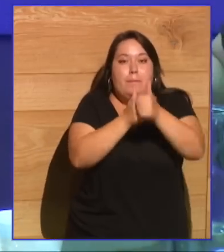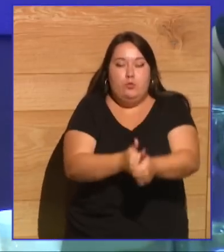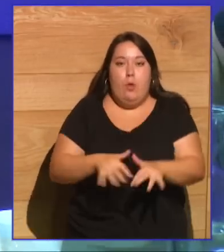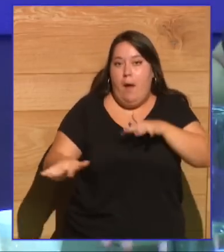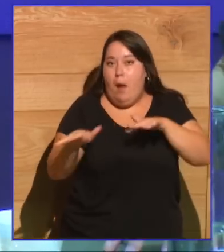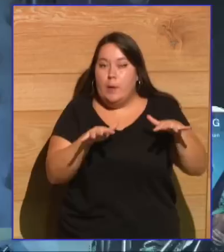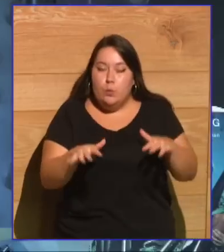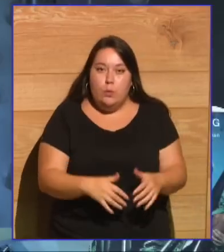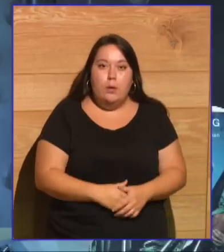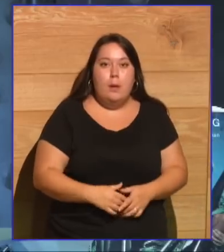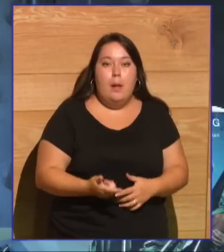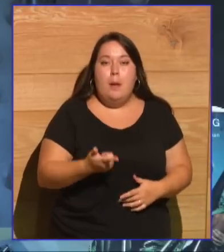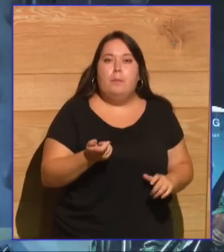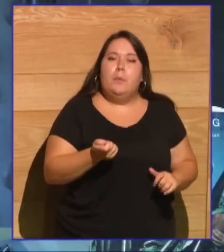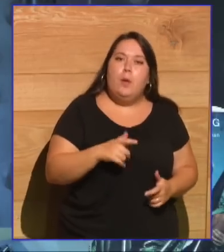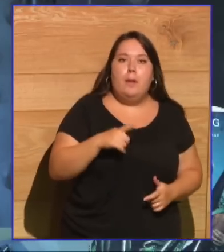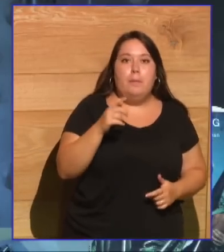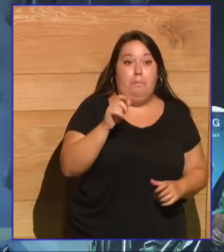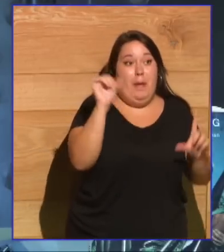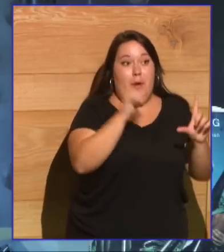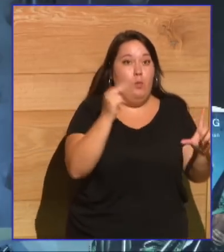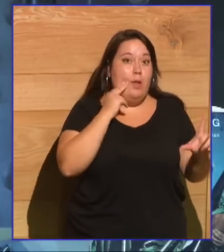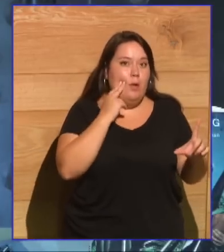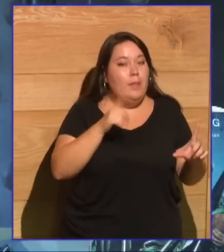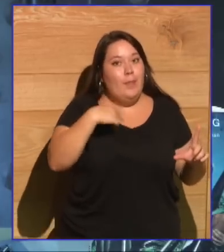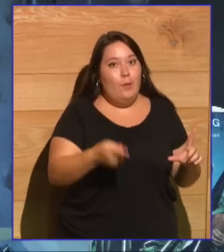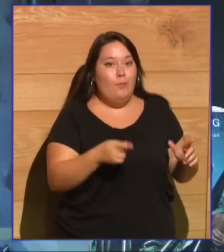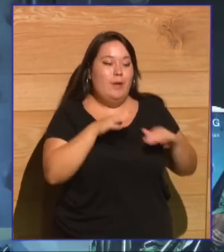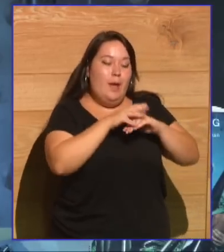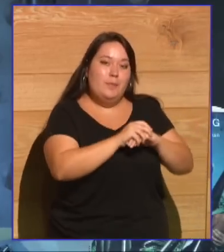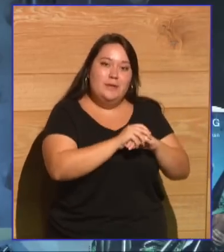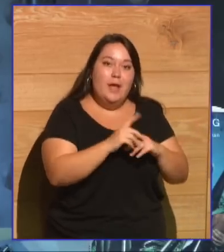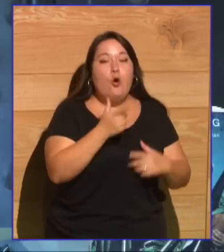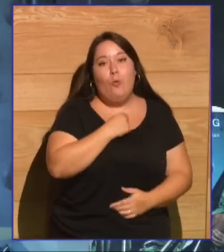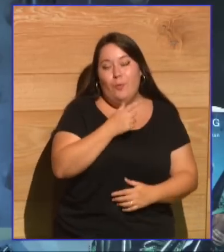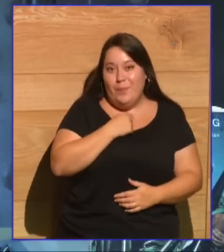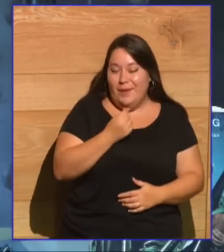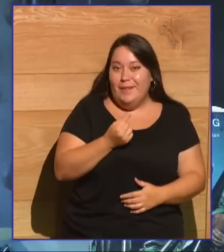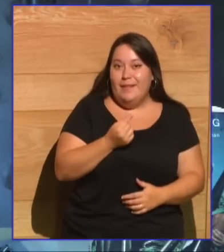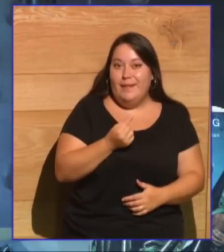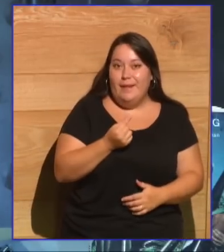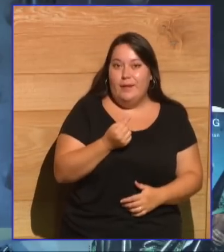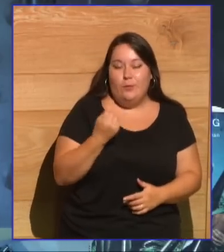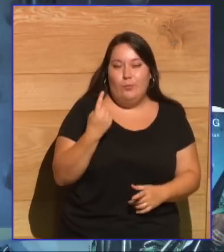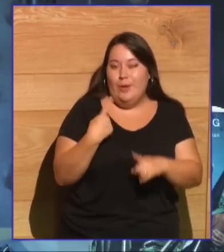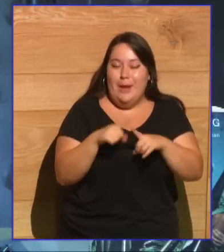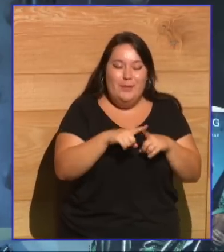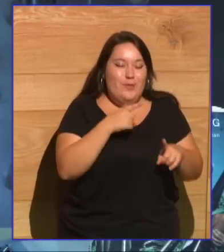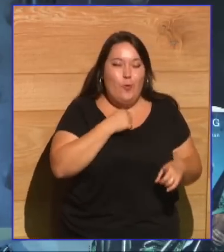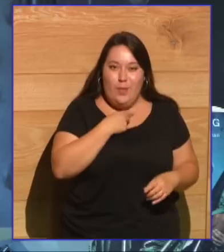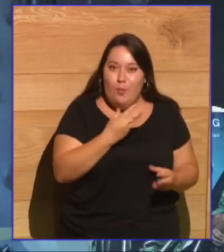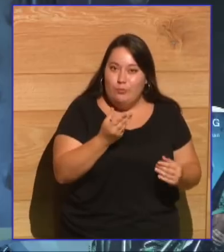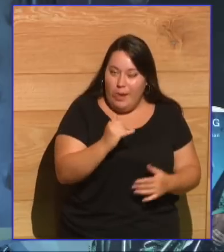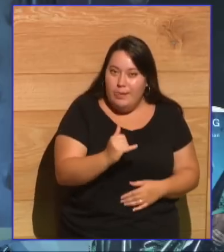claro esta película de terror se convierte en una película de amistad no es película de mediados muchos elementos de comedia